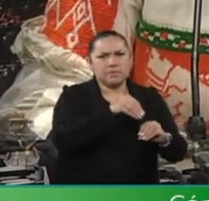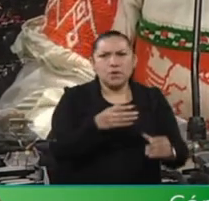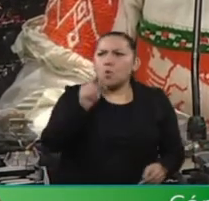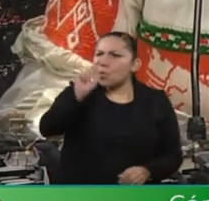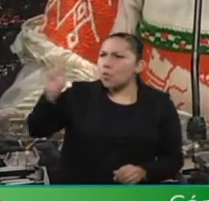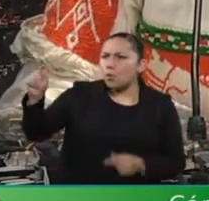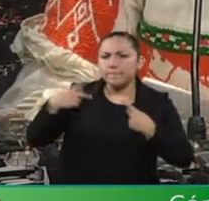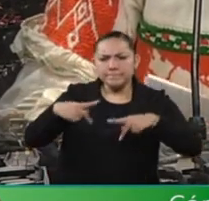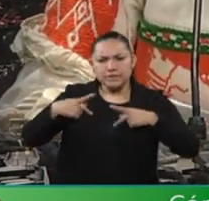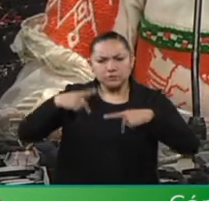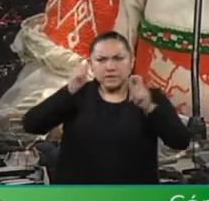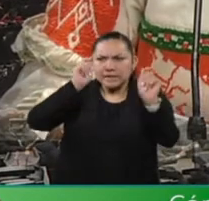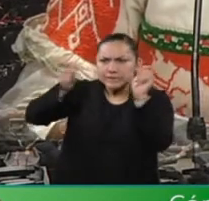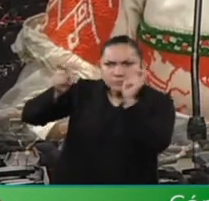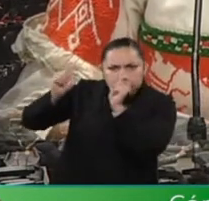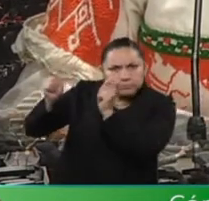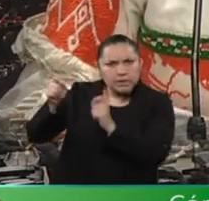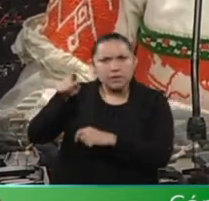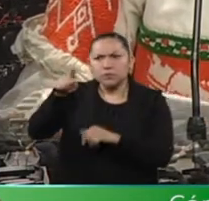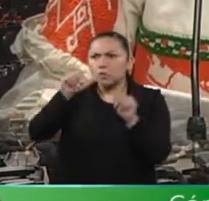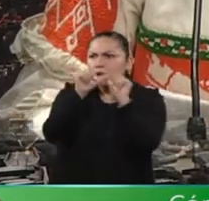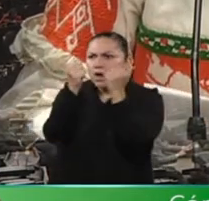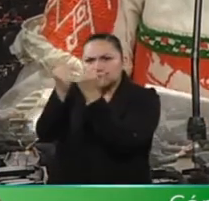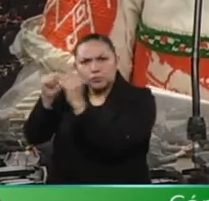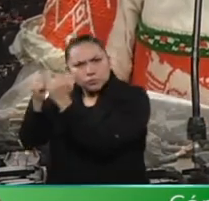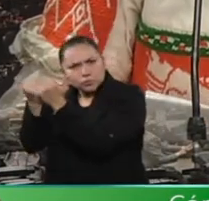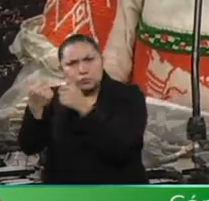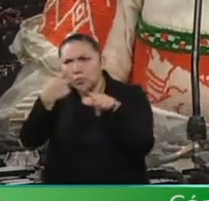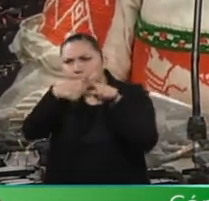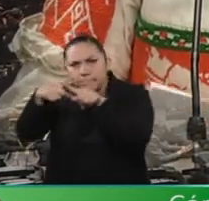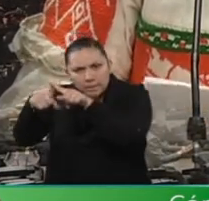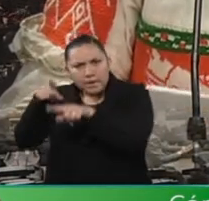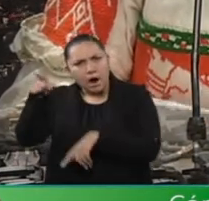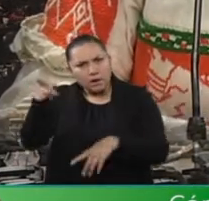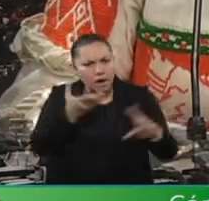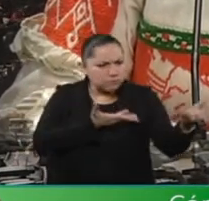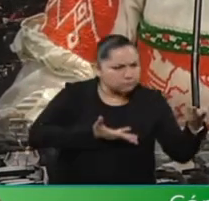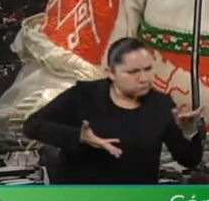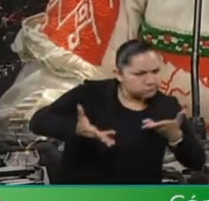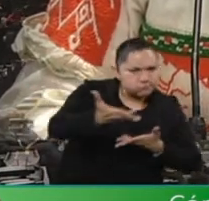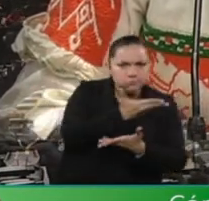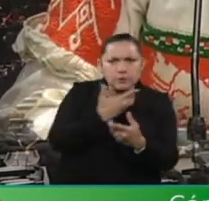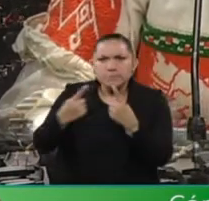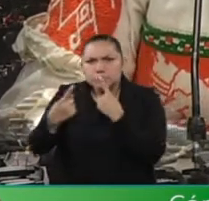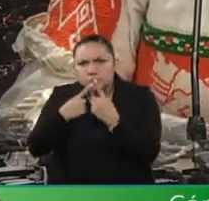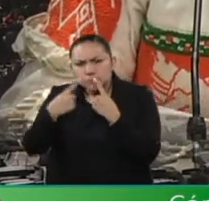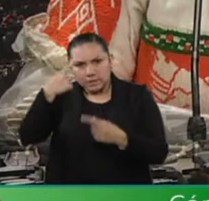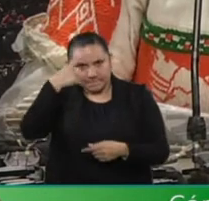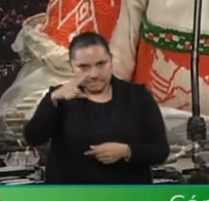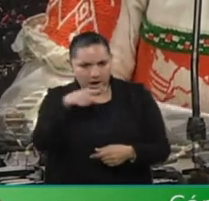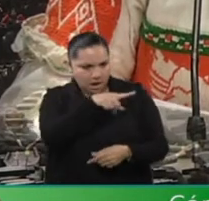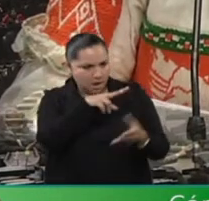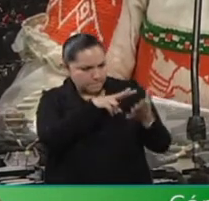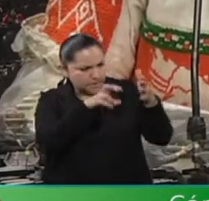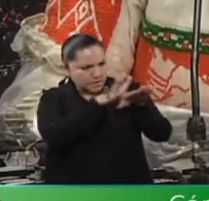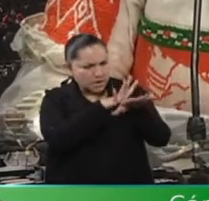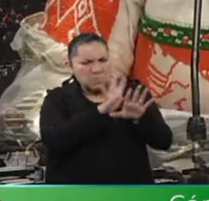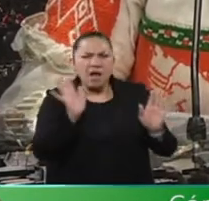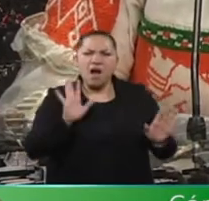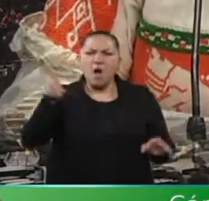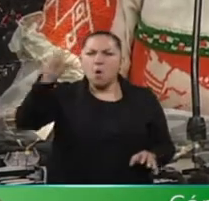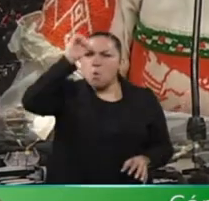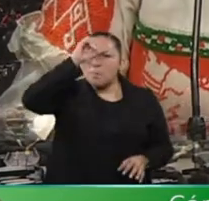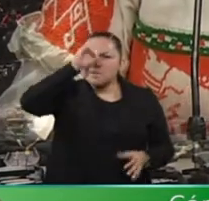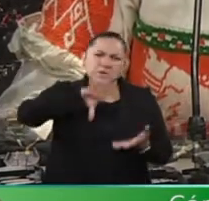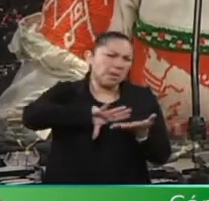civiles, cuando no se consulta a la ciudadanía en general. La Constitución es la ley fundamental, es la ley general,